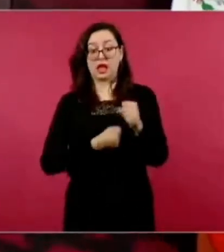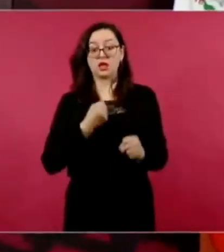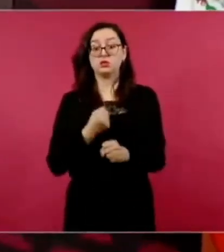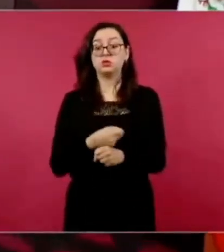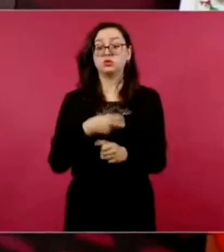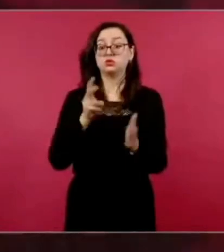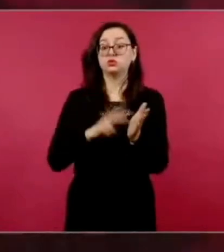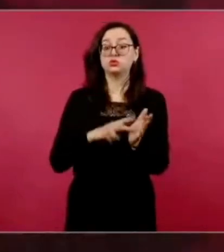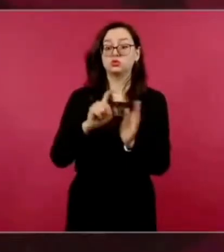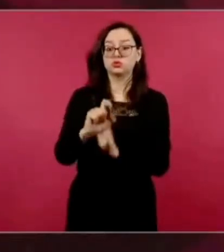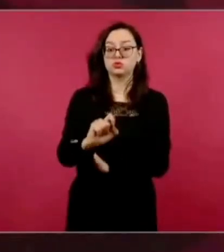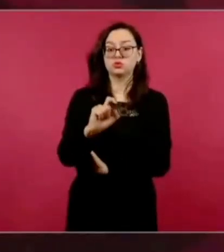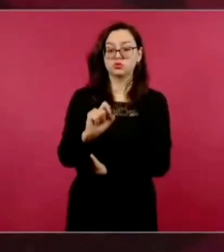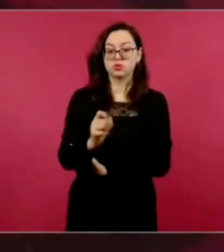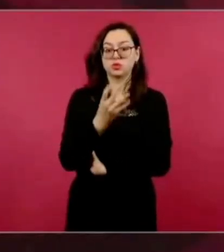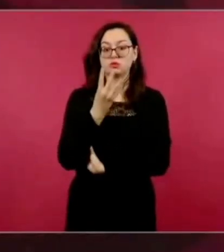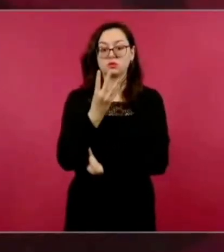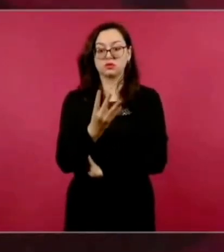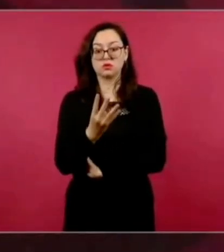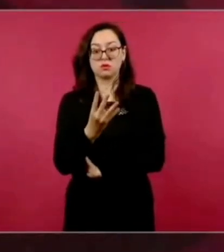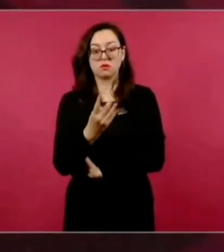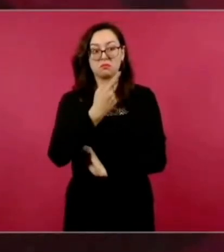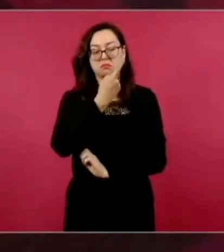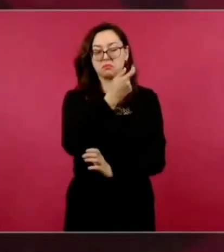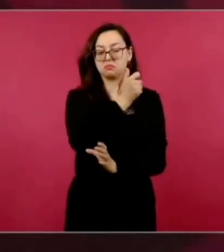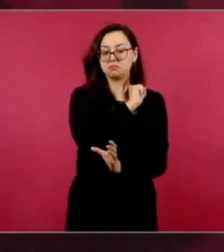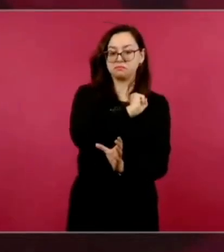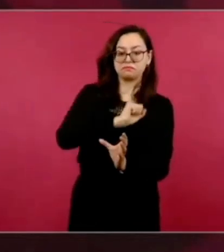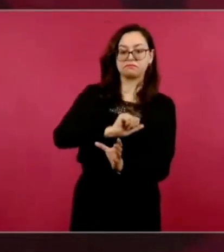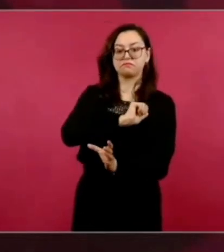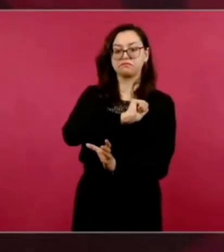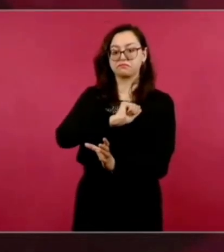vamos a recibir